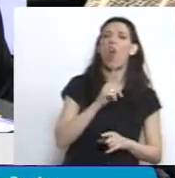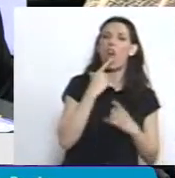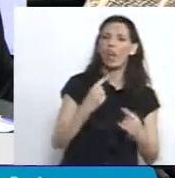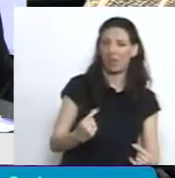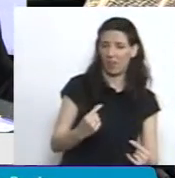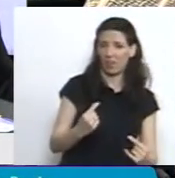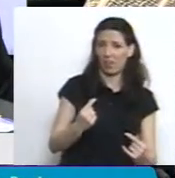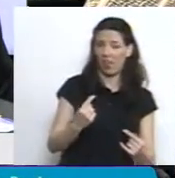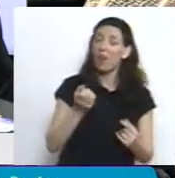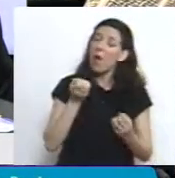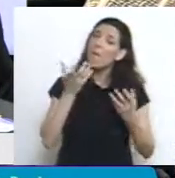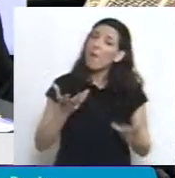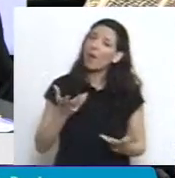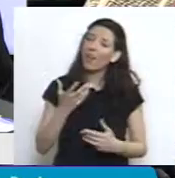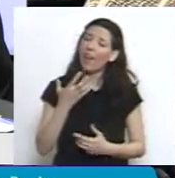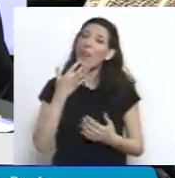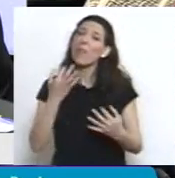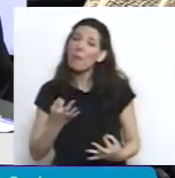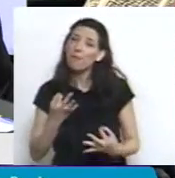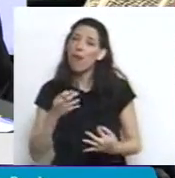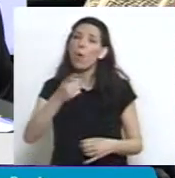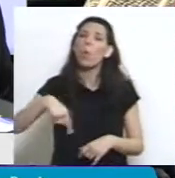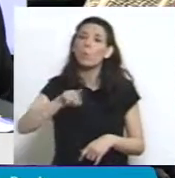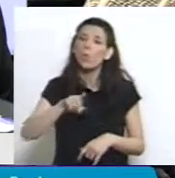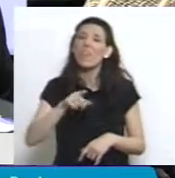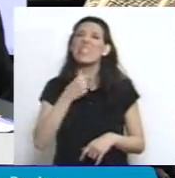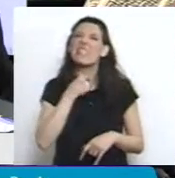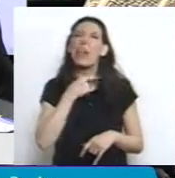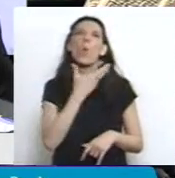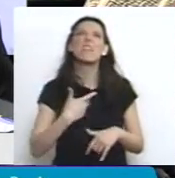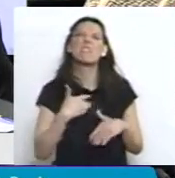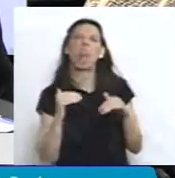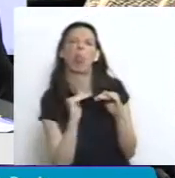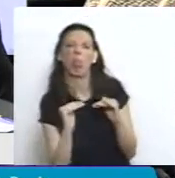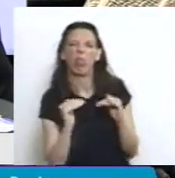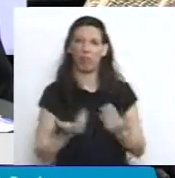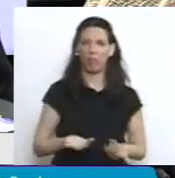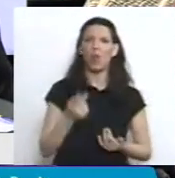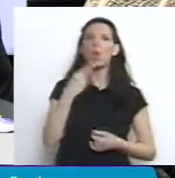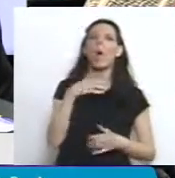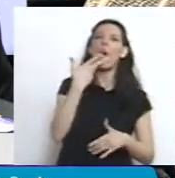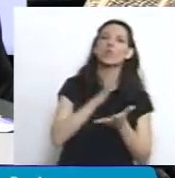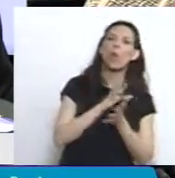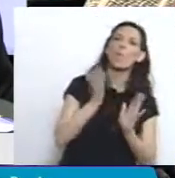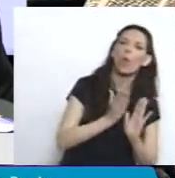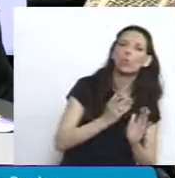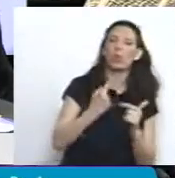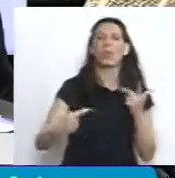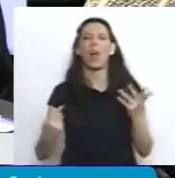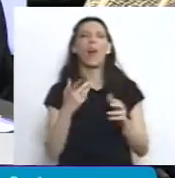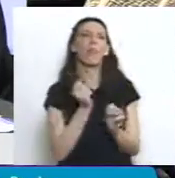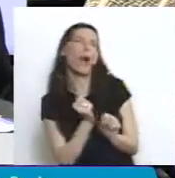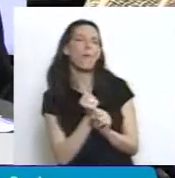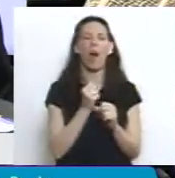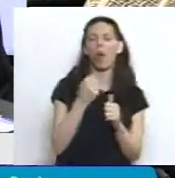porque si no digan realmente que quieren un Estado mínimo. Porque cuando empiezan a hablar de la productividad del Estado, la eficiencia del Estado, y